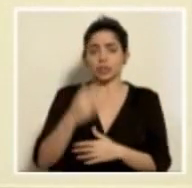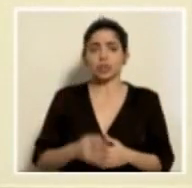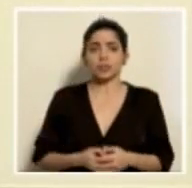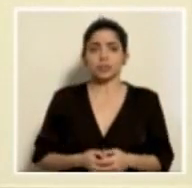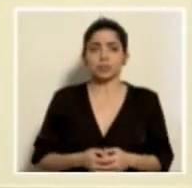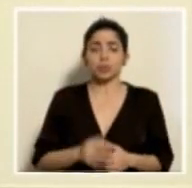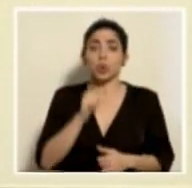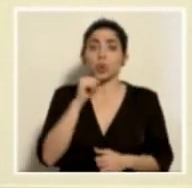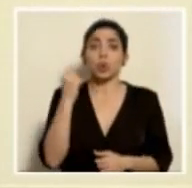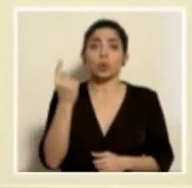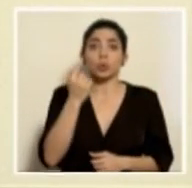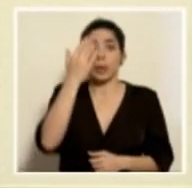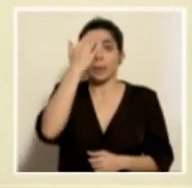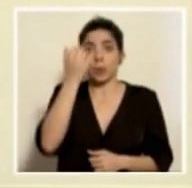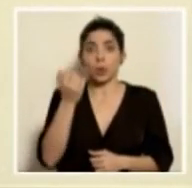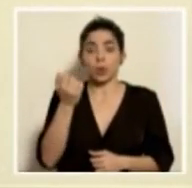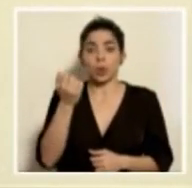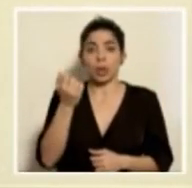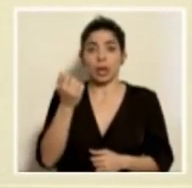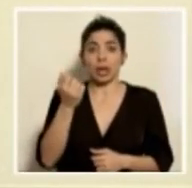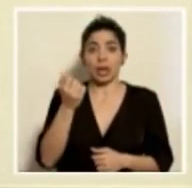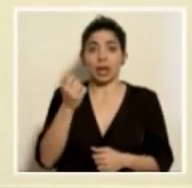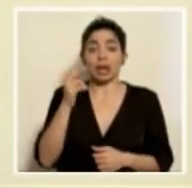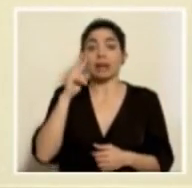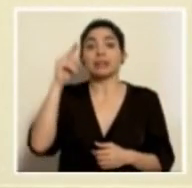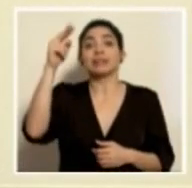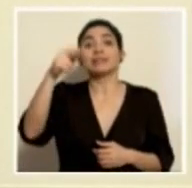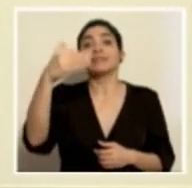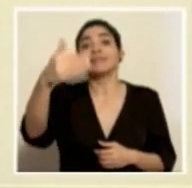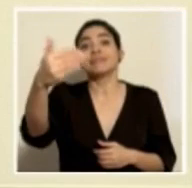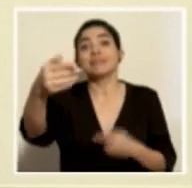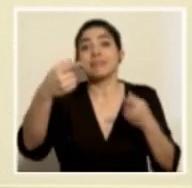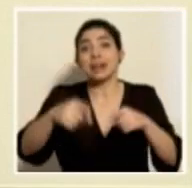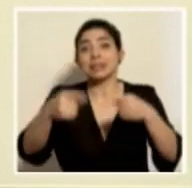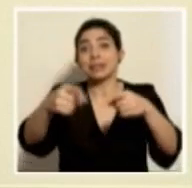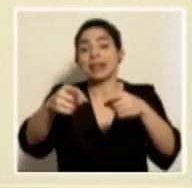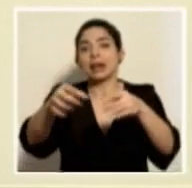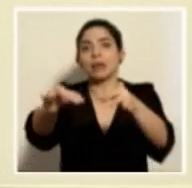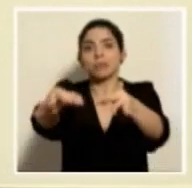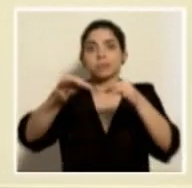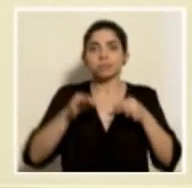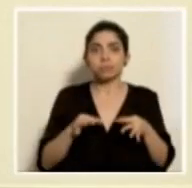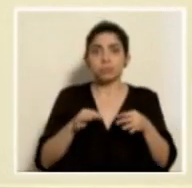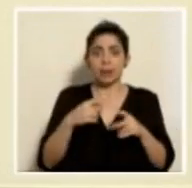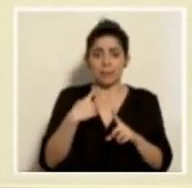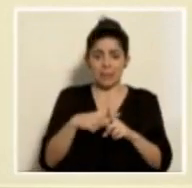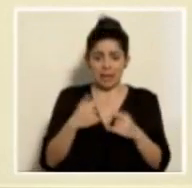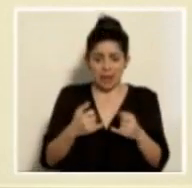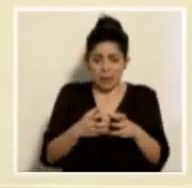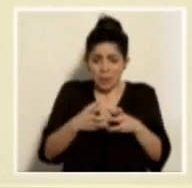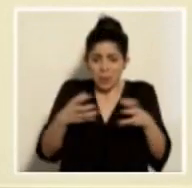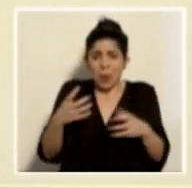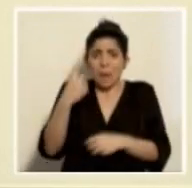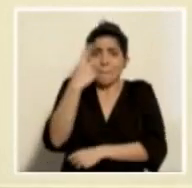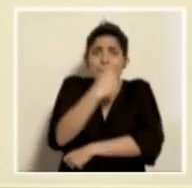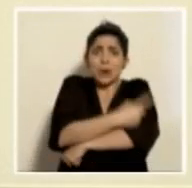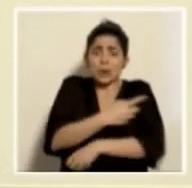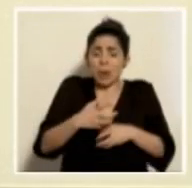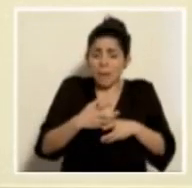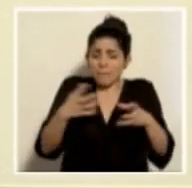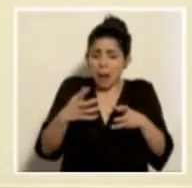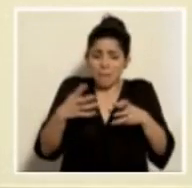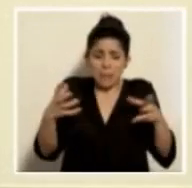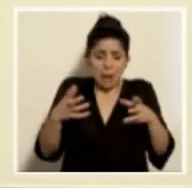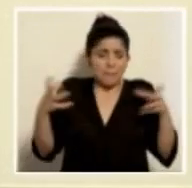No solo por el hecho de que se adelanta en la proyección, sino por la cantidad en sí de casos que estamos teniendo diarios que se sale